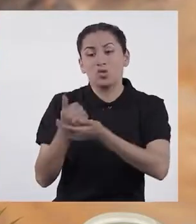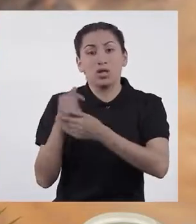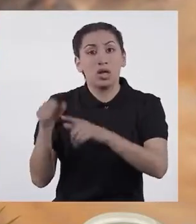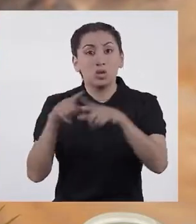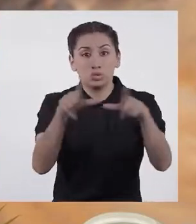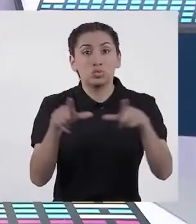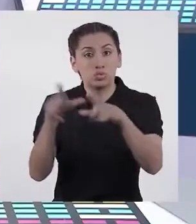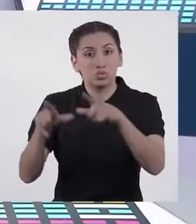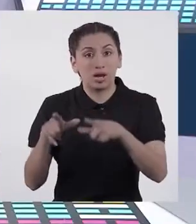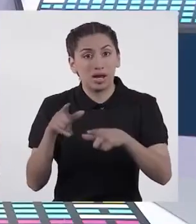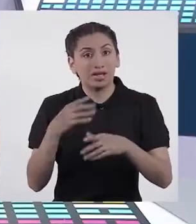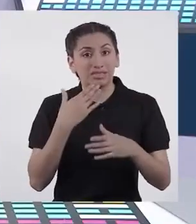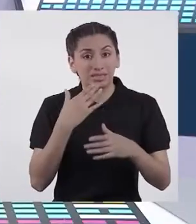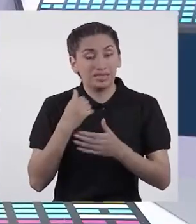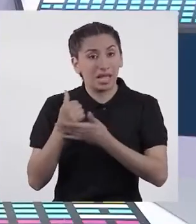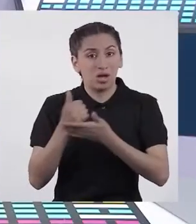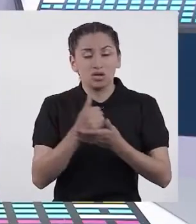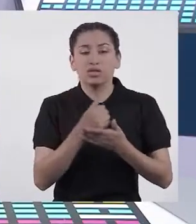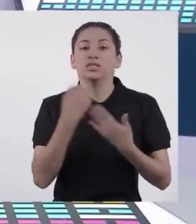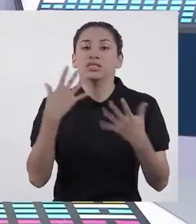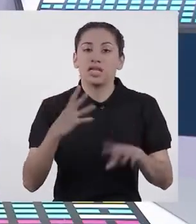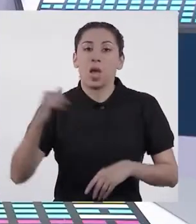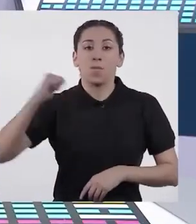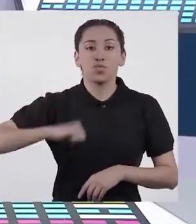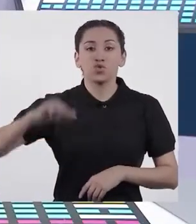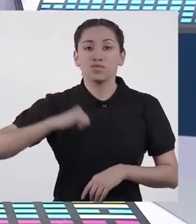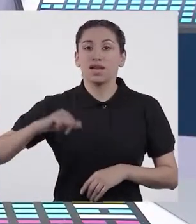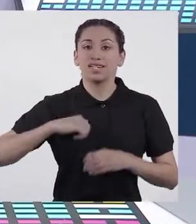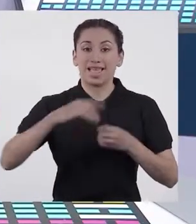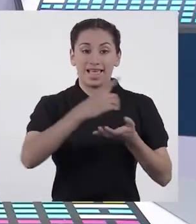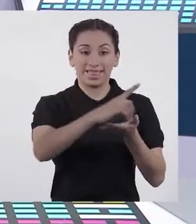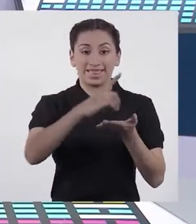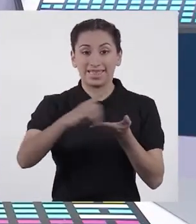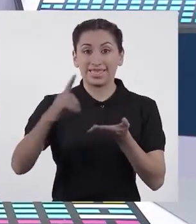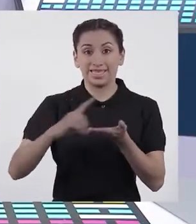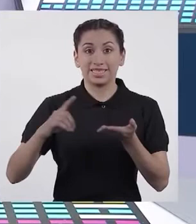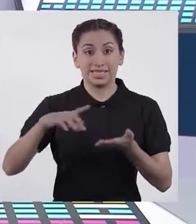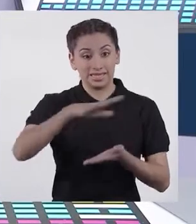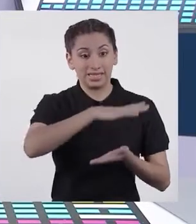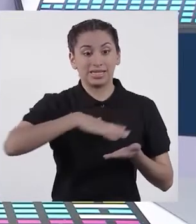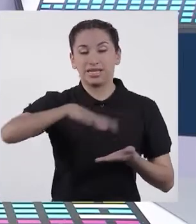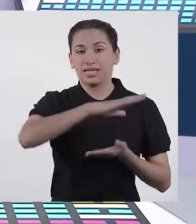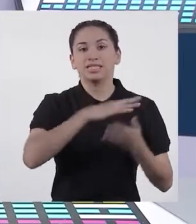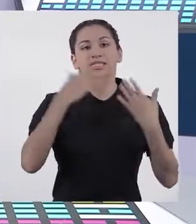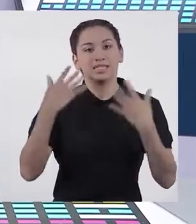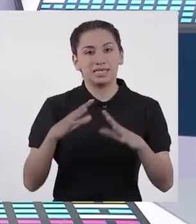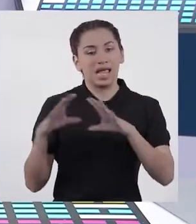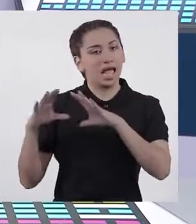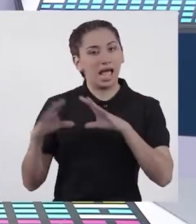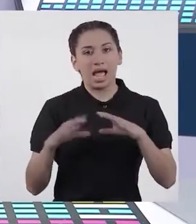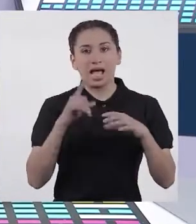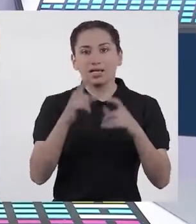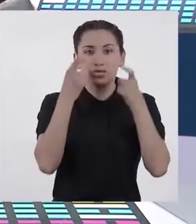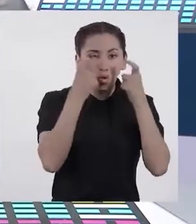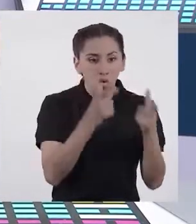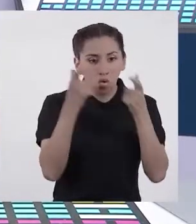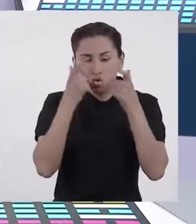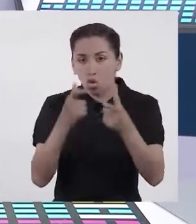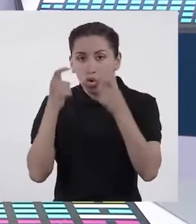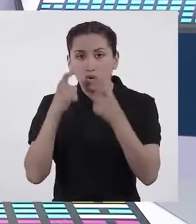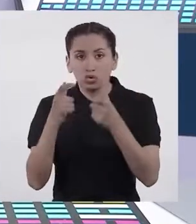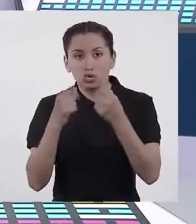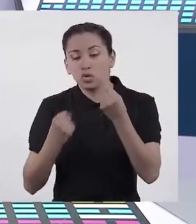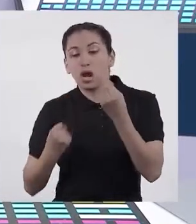caseríos? Las municipalidades distritales son las que vienen realizando el